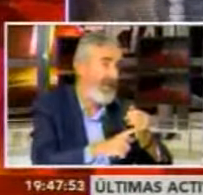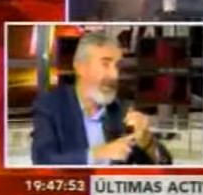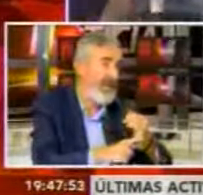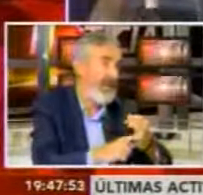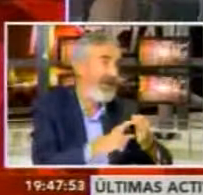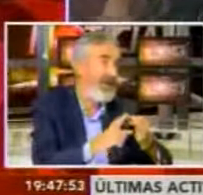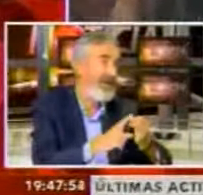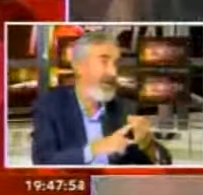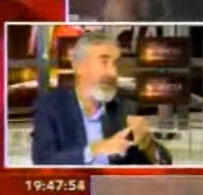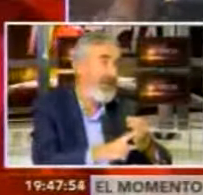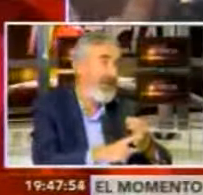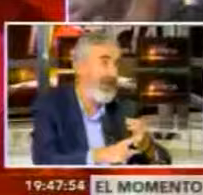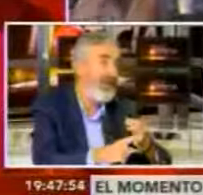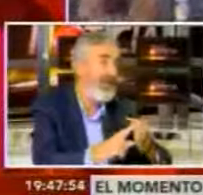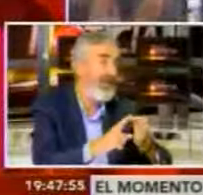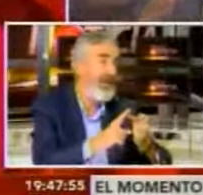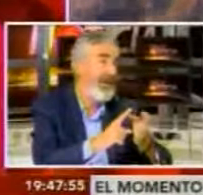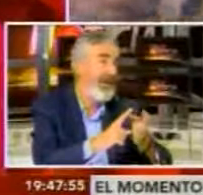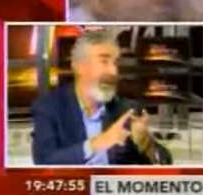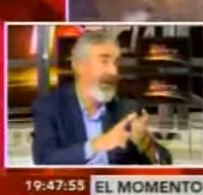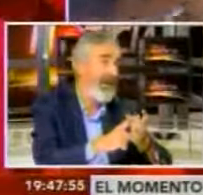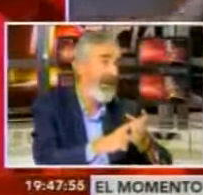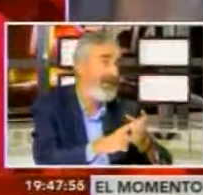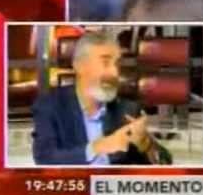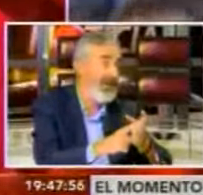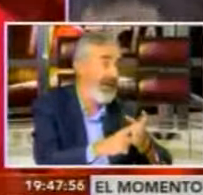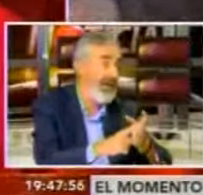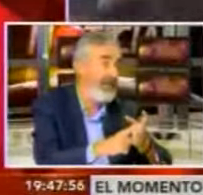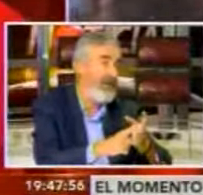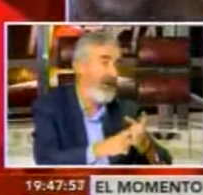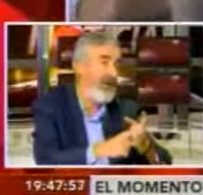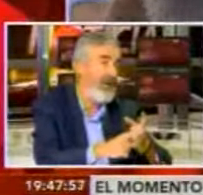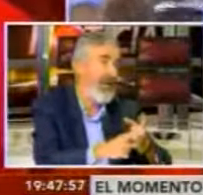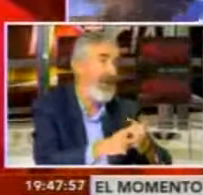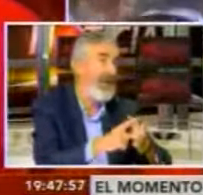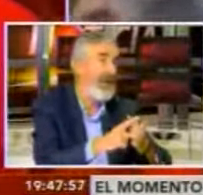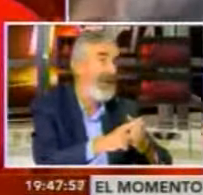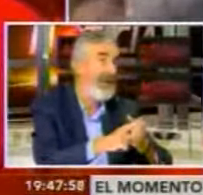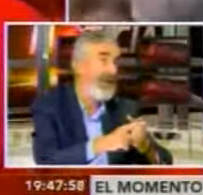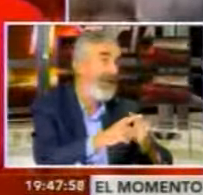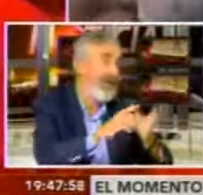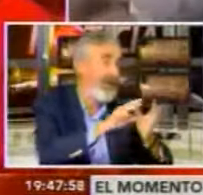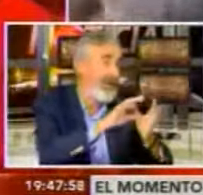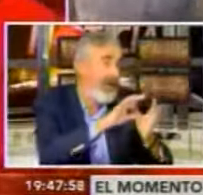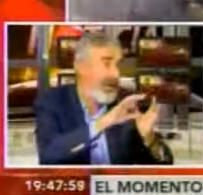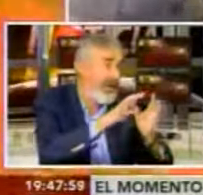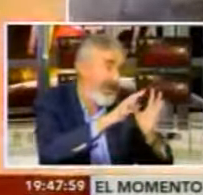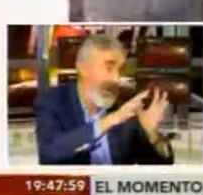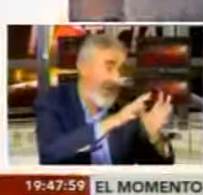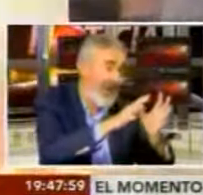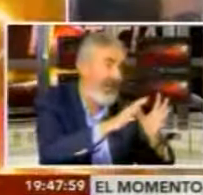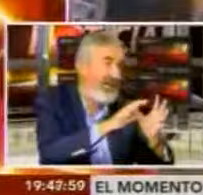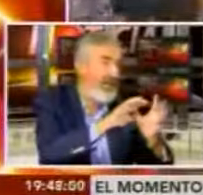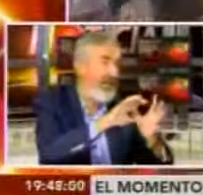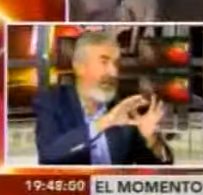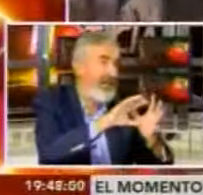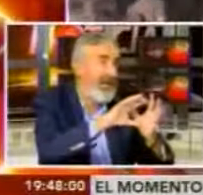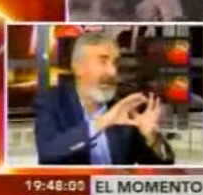laboral, el problema que yo mencionaba antes de que somos una economía que depende de la minería y de los servicios y que hemos